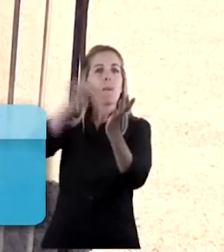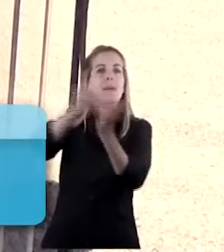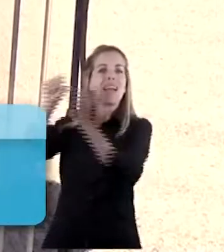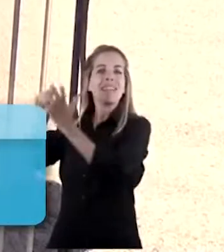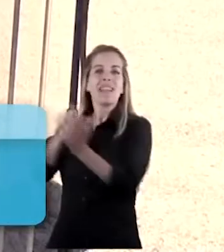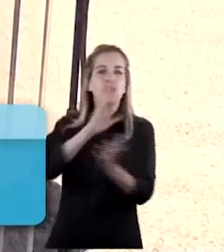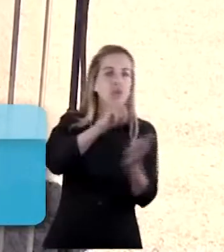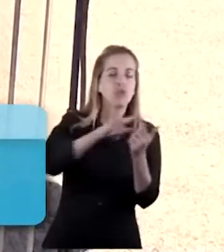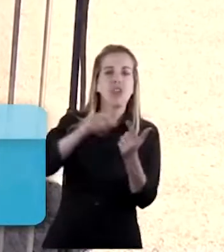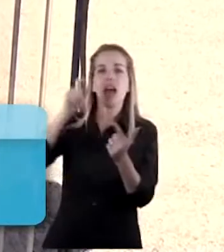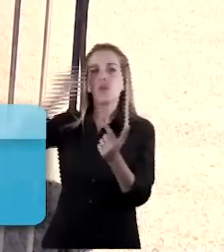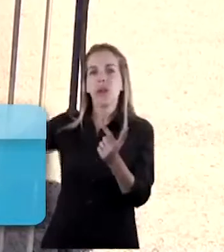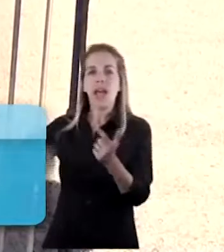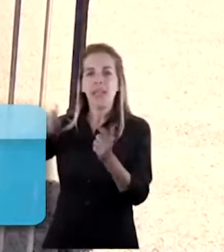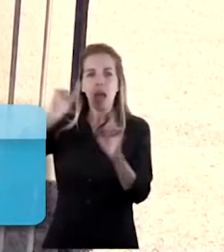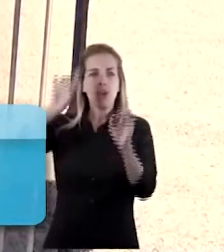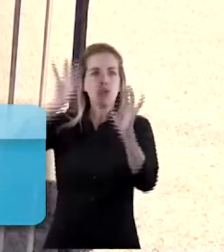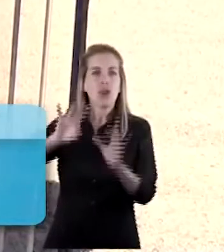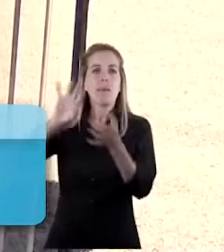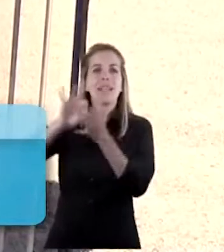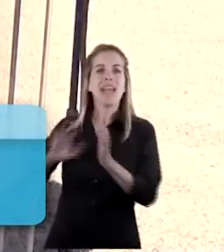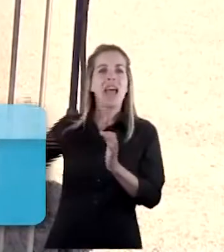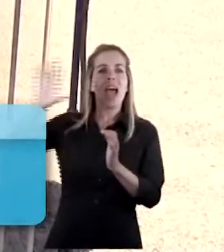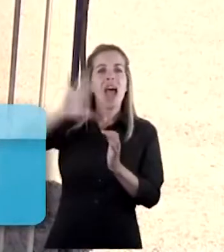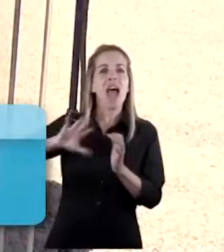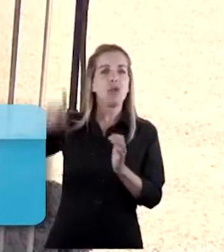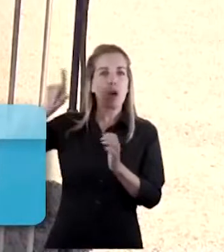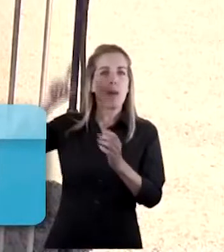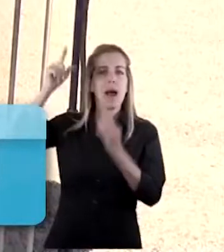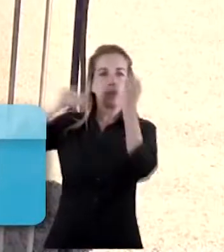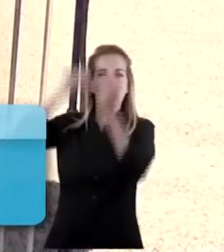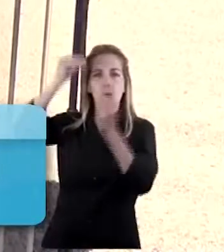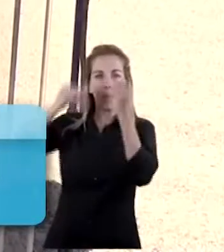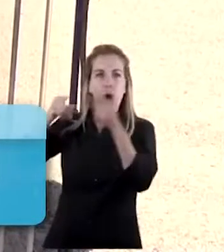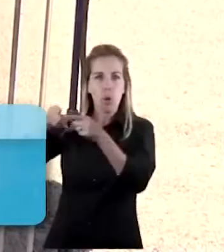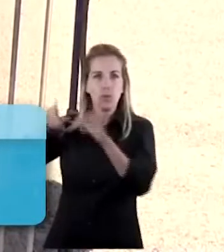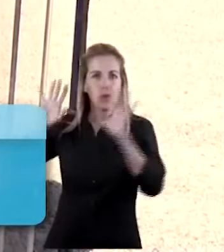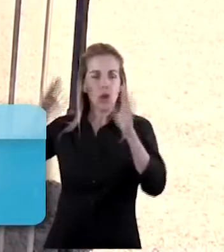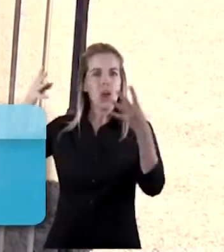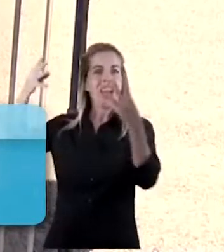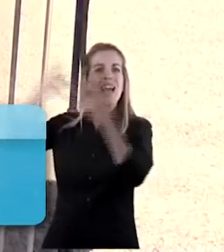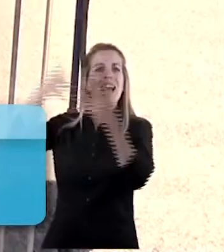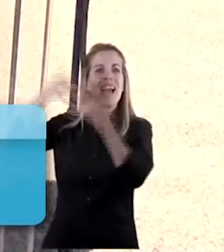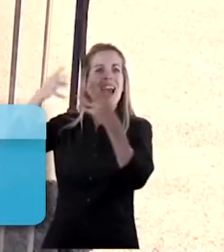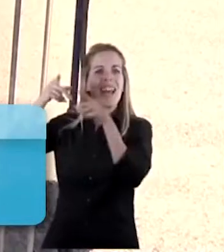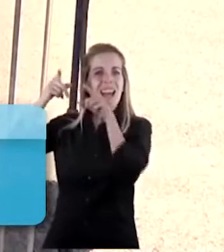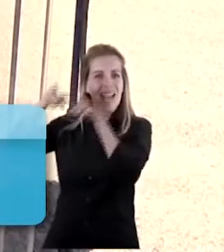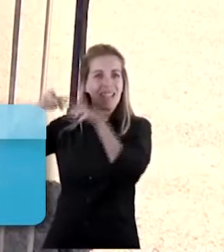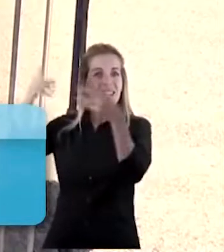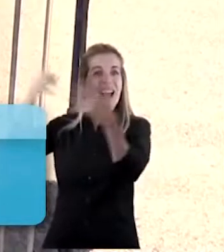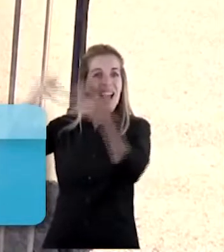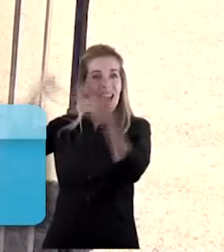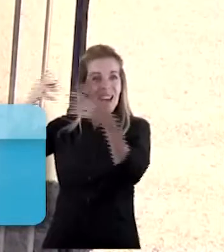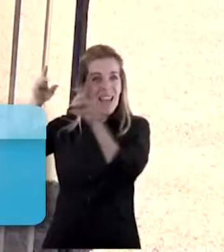ni siquiera solo en Europa, es una acción bélica que ha generado consecuencias